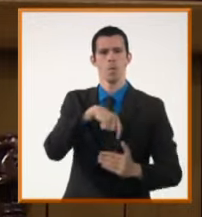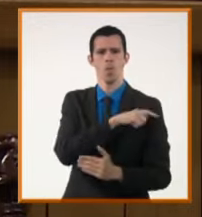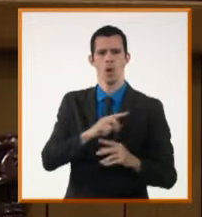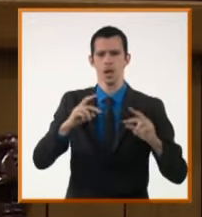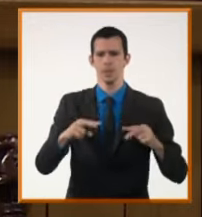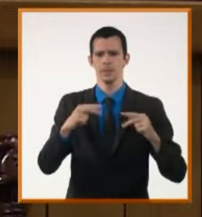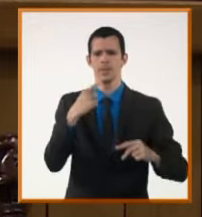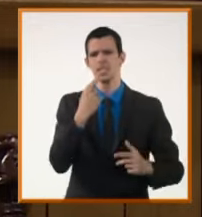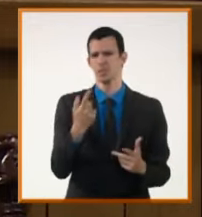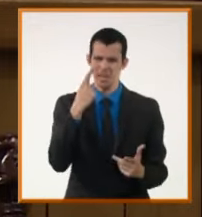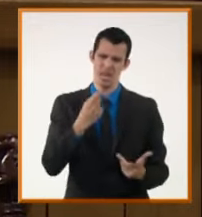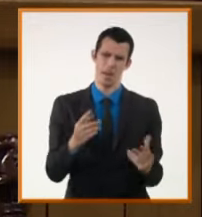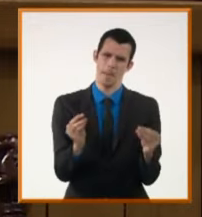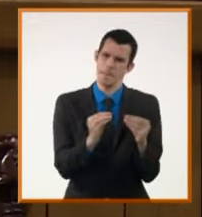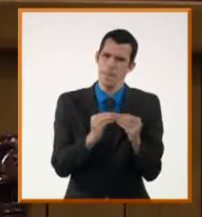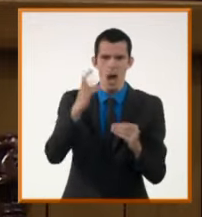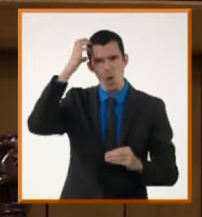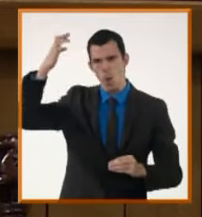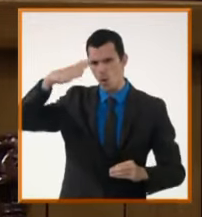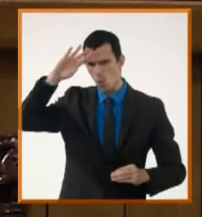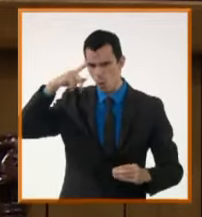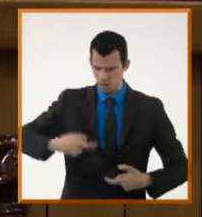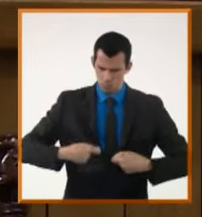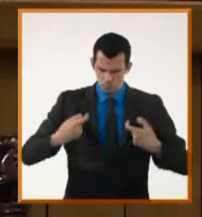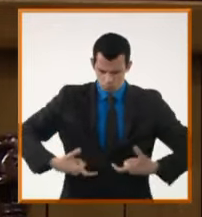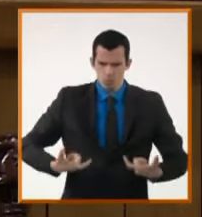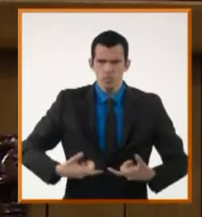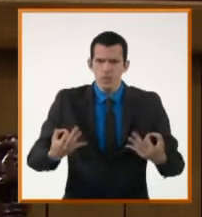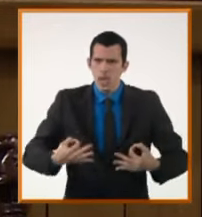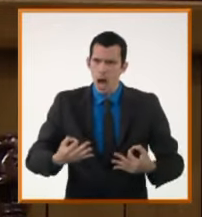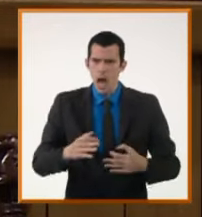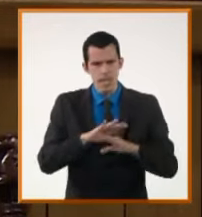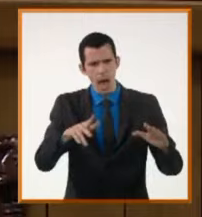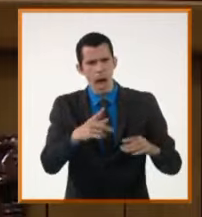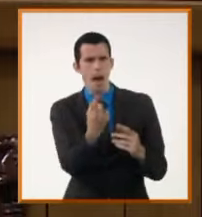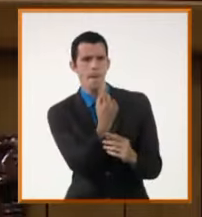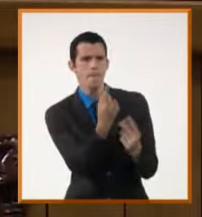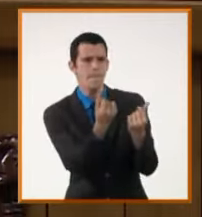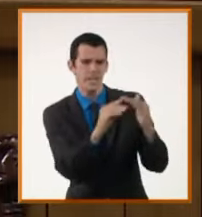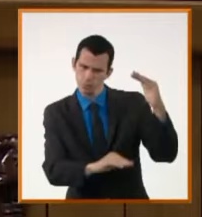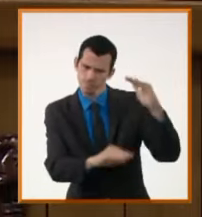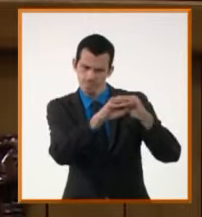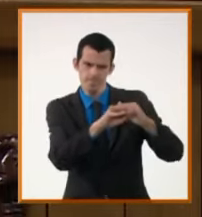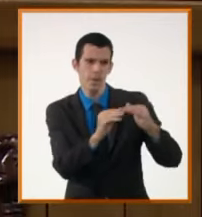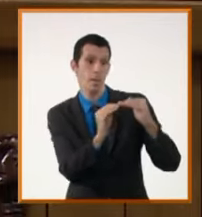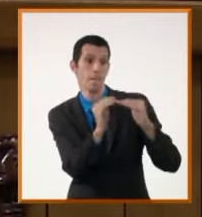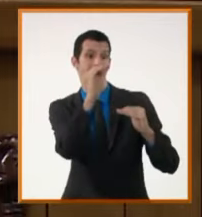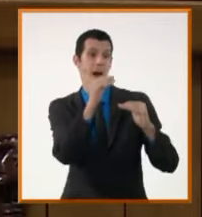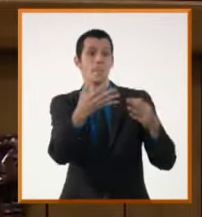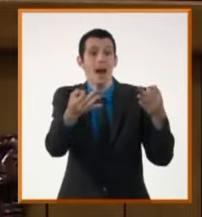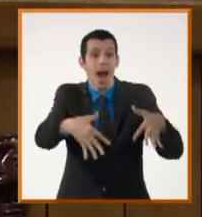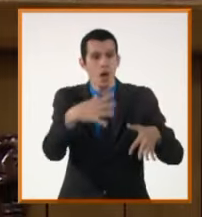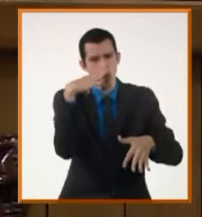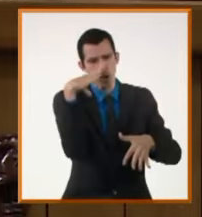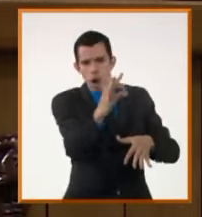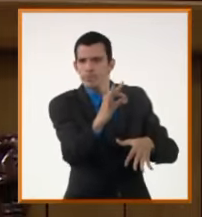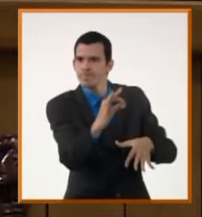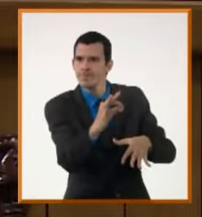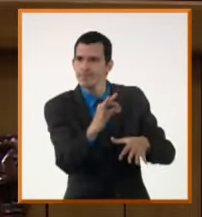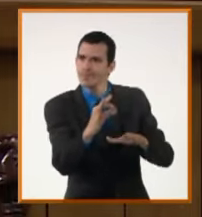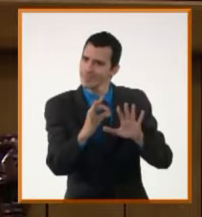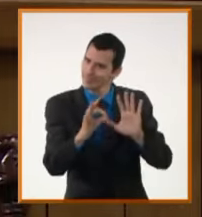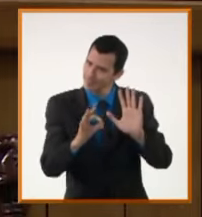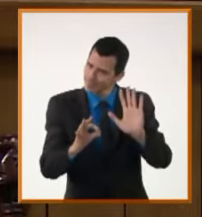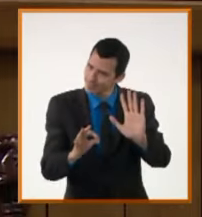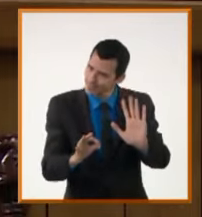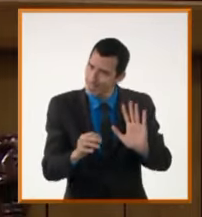veces cuando se toman medidas así centrales, entonces se incrementa un mercado negro subterráneo, se desaparecen los